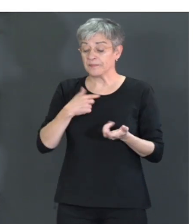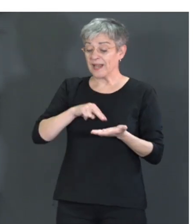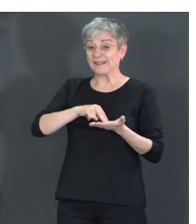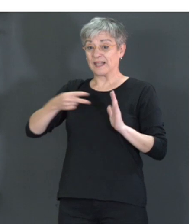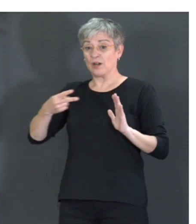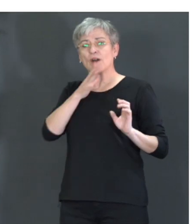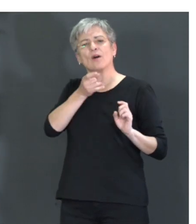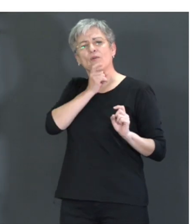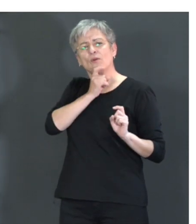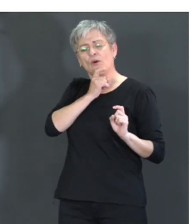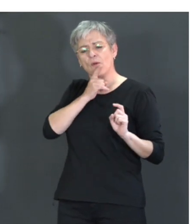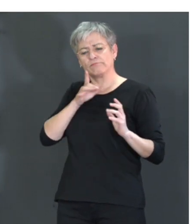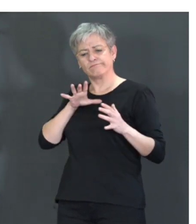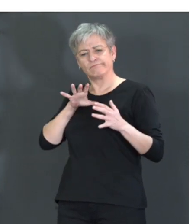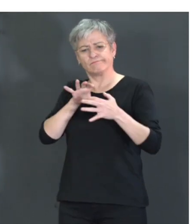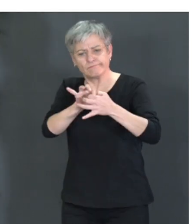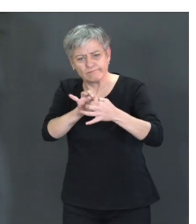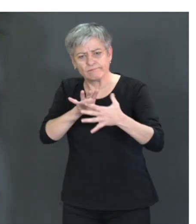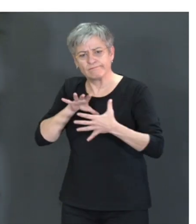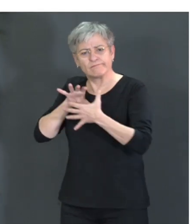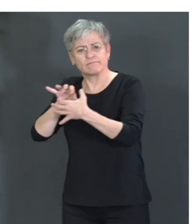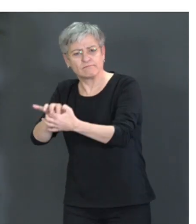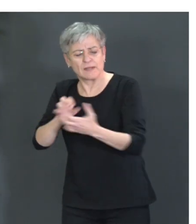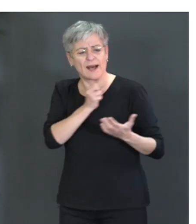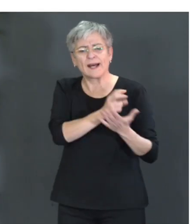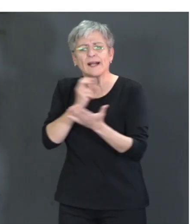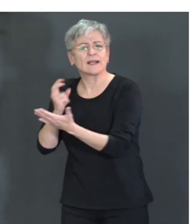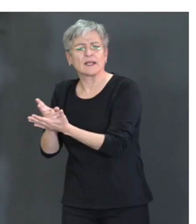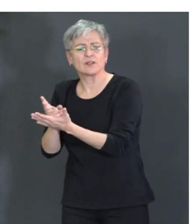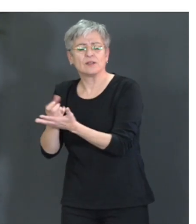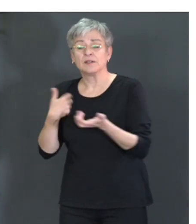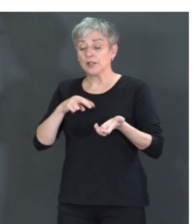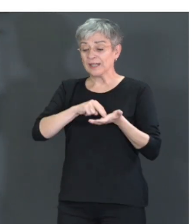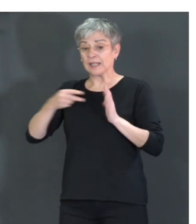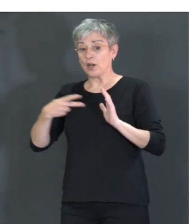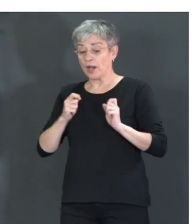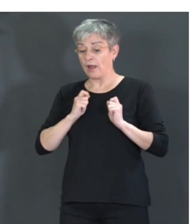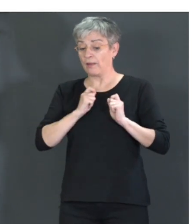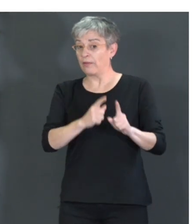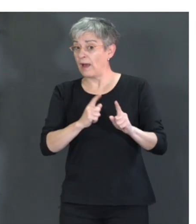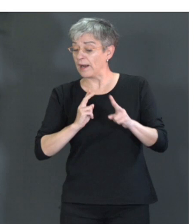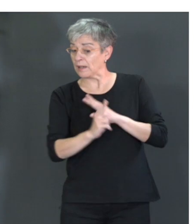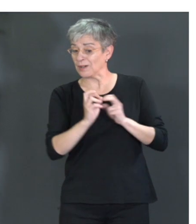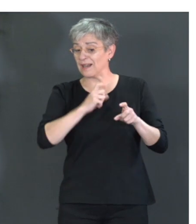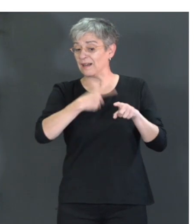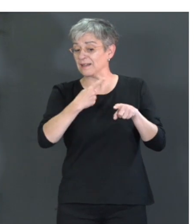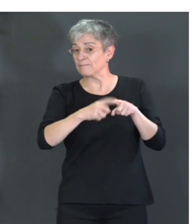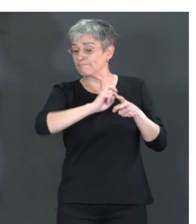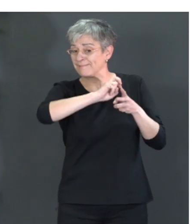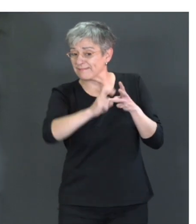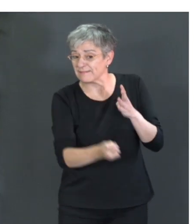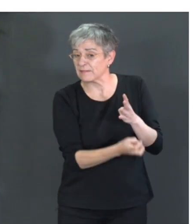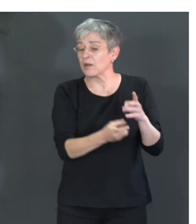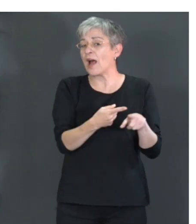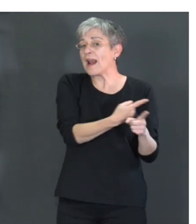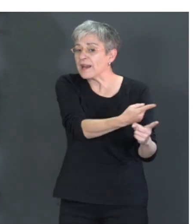está afrontando estos retos. ¿Da la tecnología respuesta a la diversidad en necesidades y en capacidades